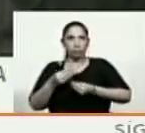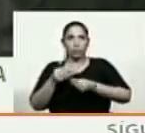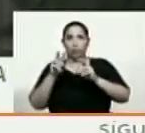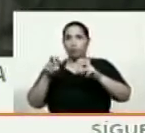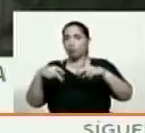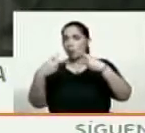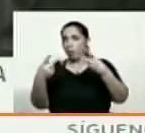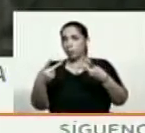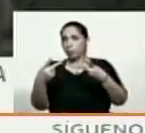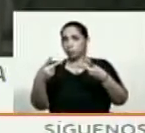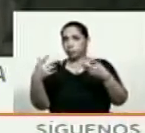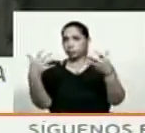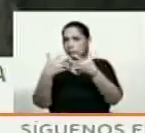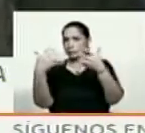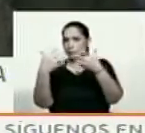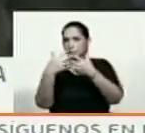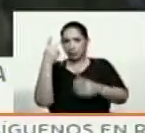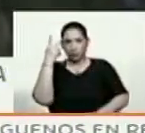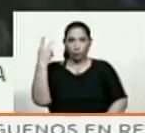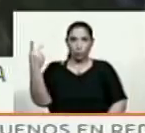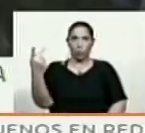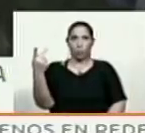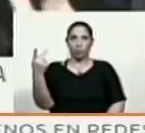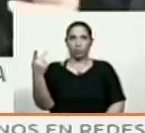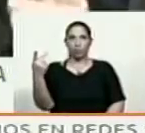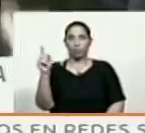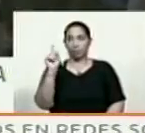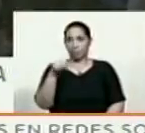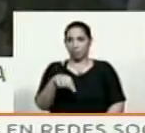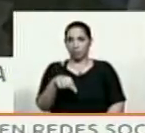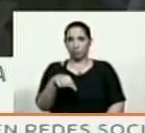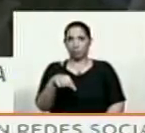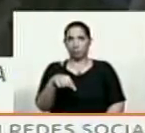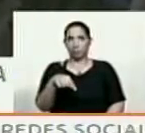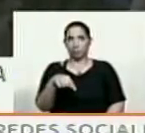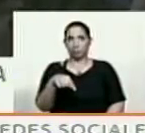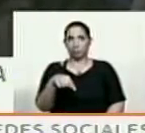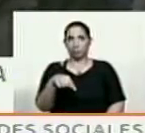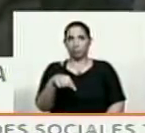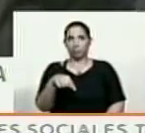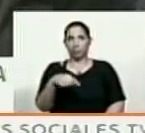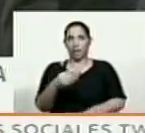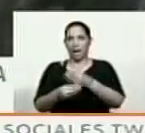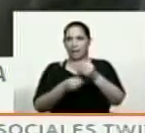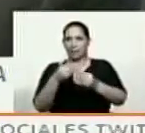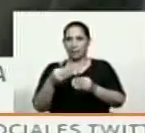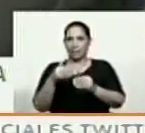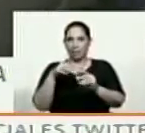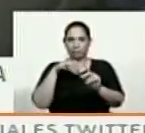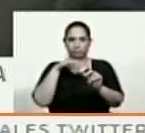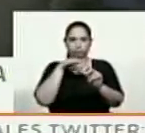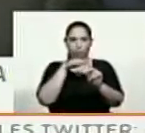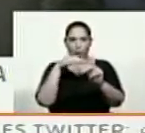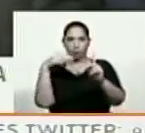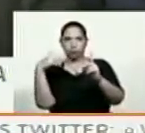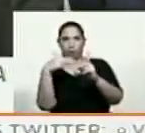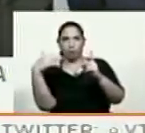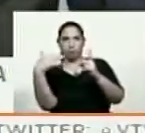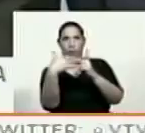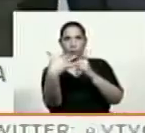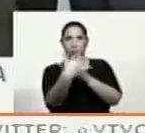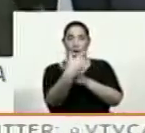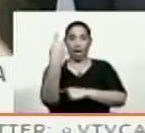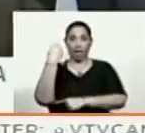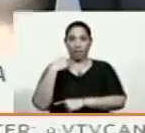tipo de guerra psicológica y también a tratar de asediar y acorralar. El día de ayer una